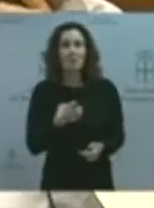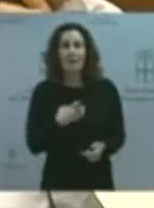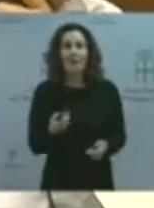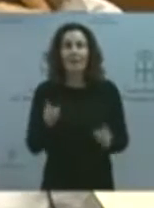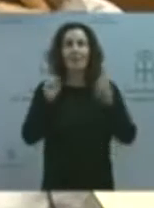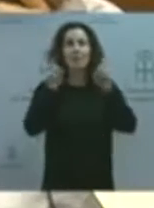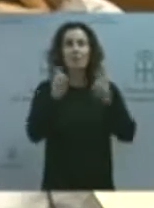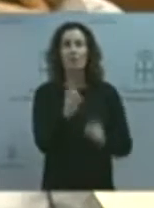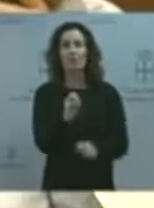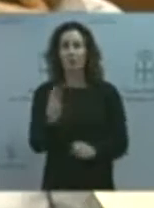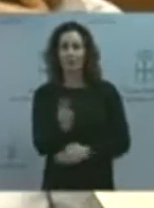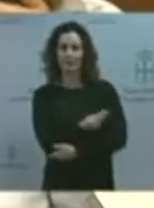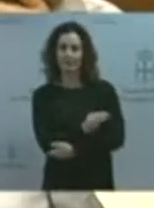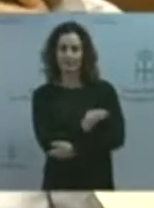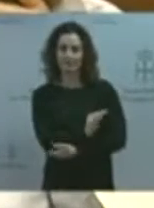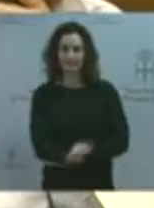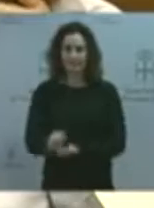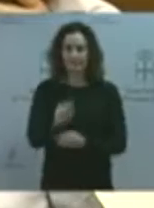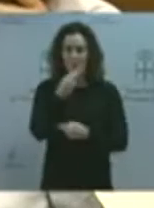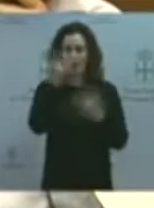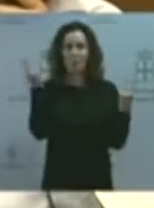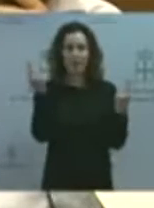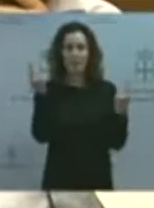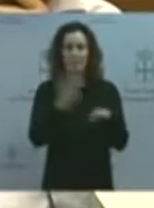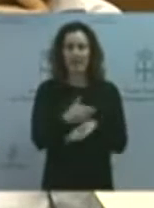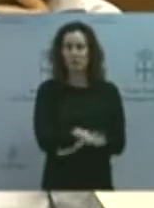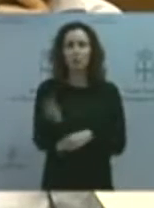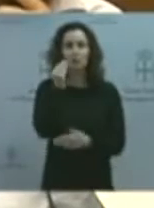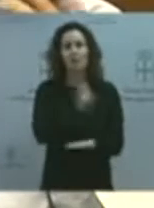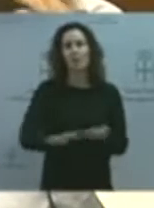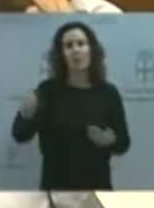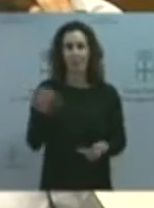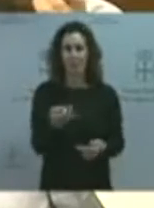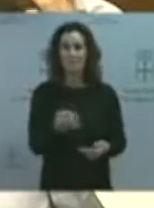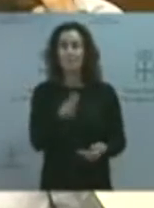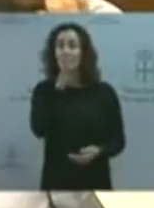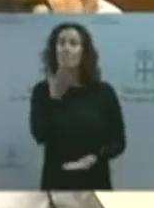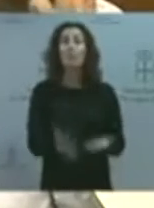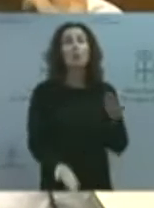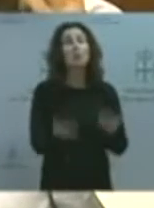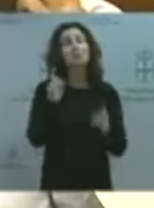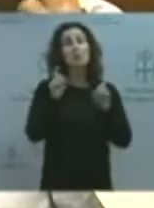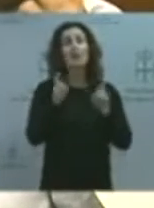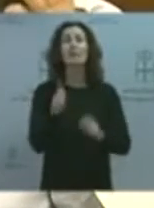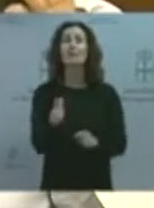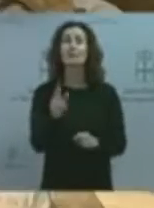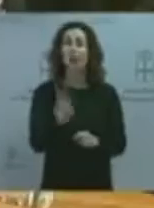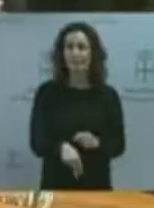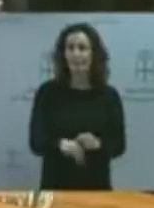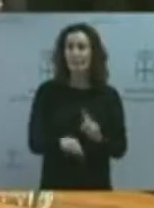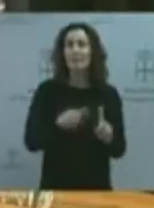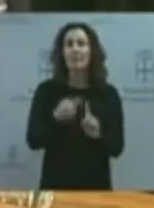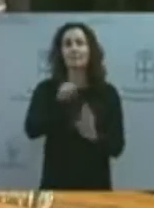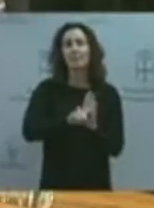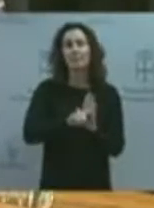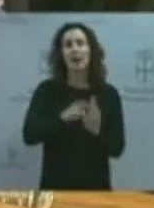pública, universal y gratuita, porque es de justicia que la educación sea un derecho, pero también porque es una medida clave para fijar la población y combatir